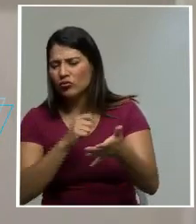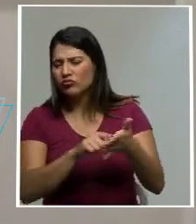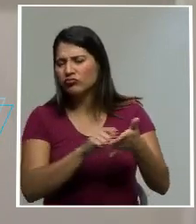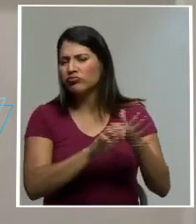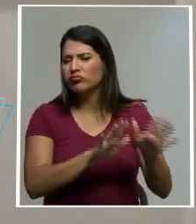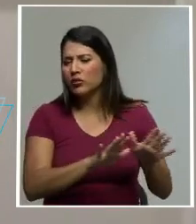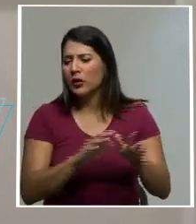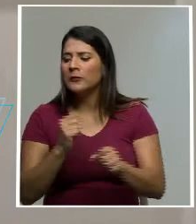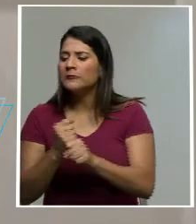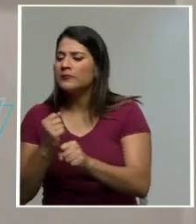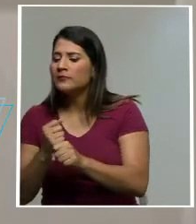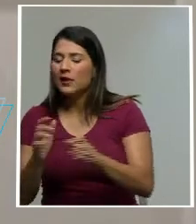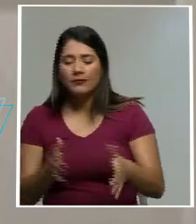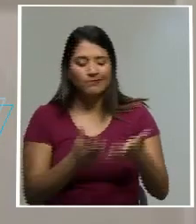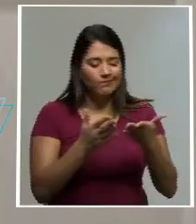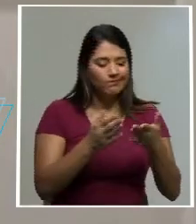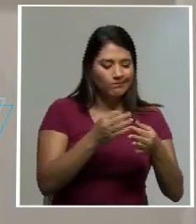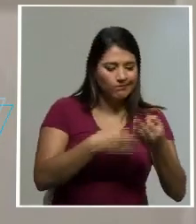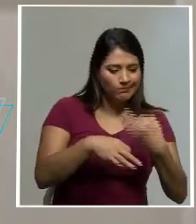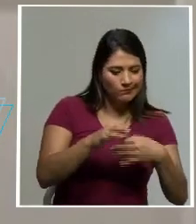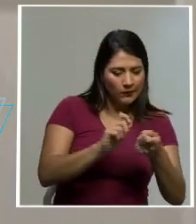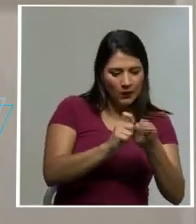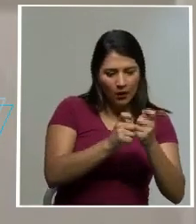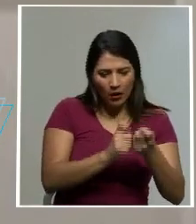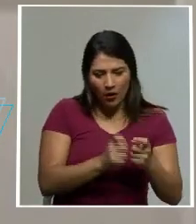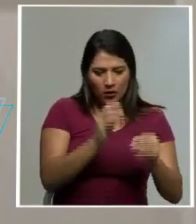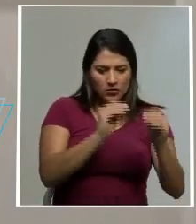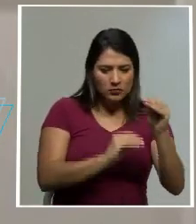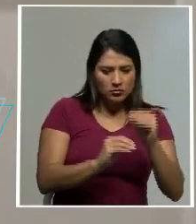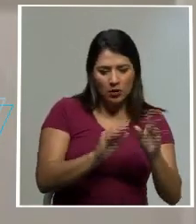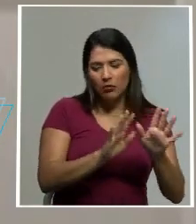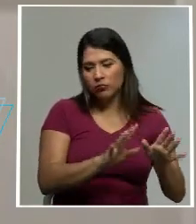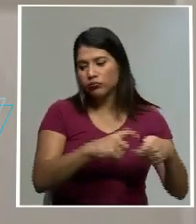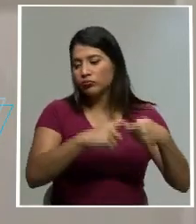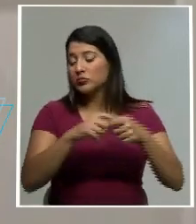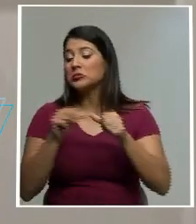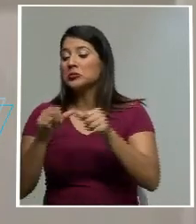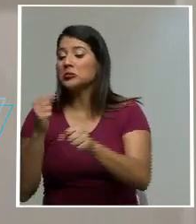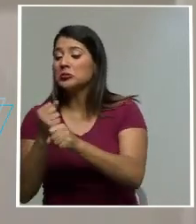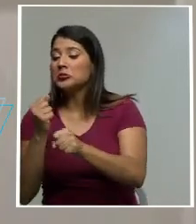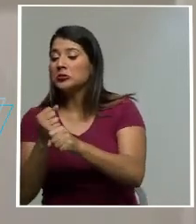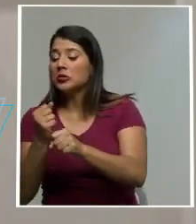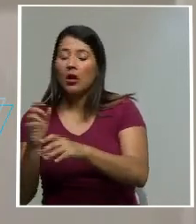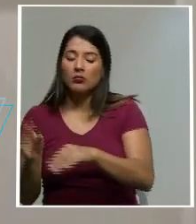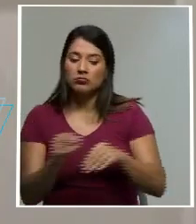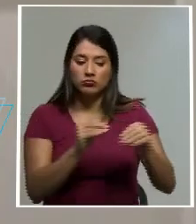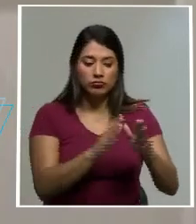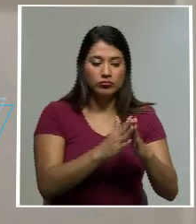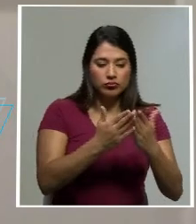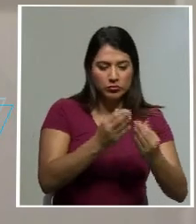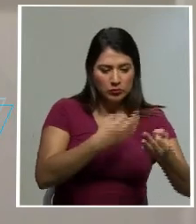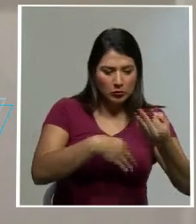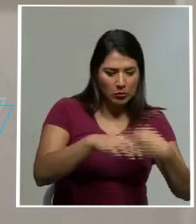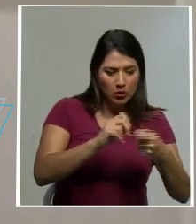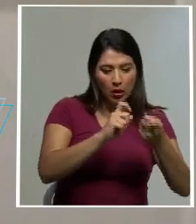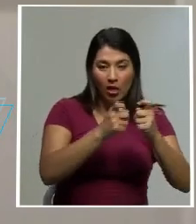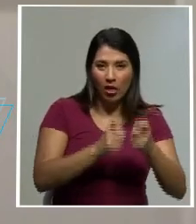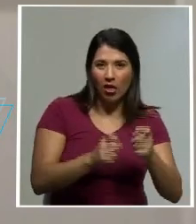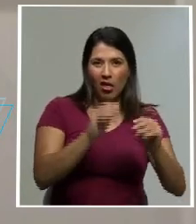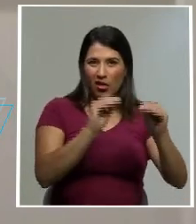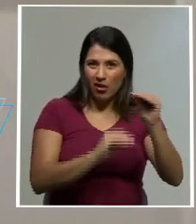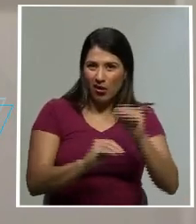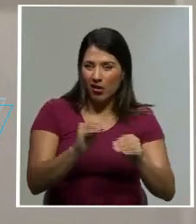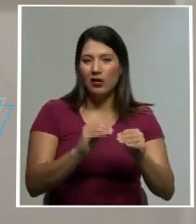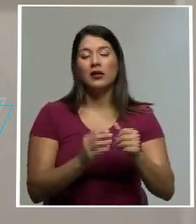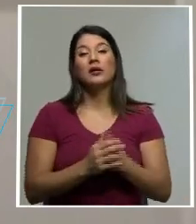poemas, desechar poemas, corregir textos, corregir estructura. Y yo he tratado,